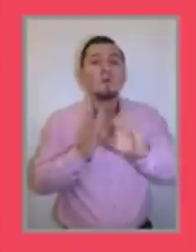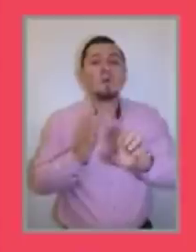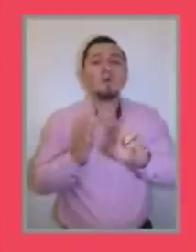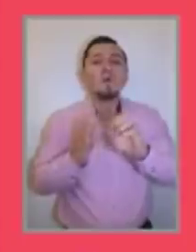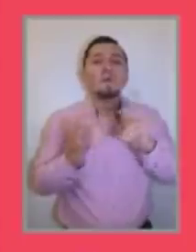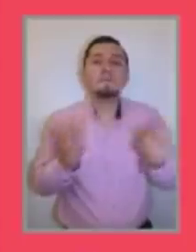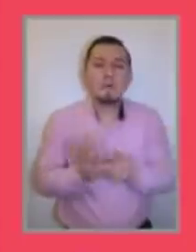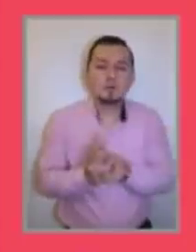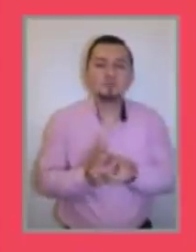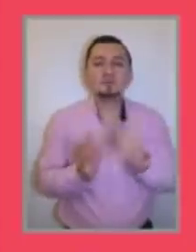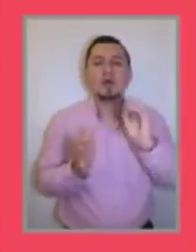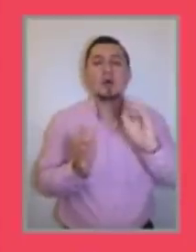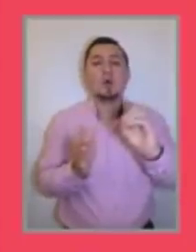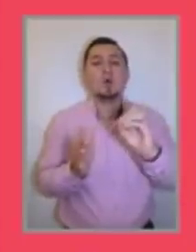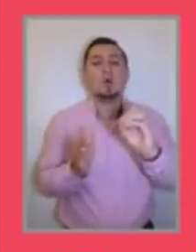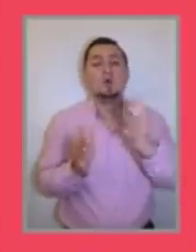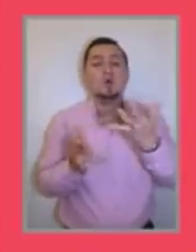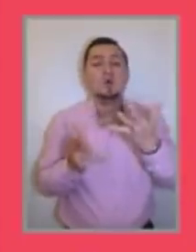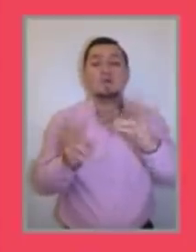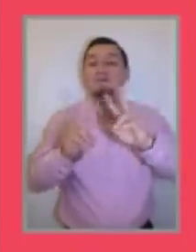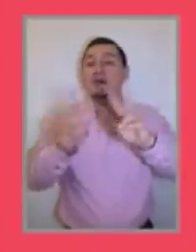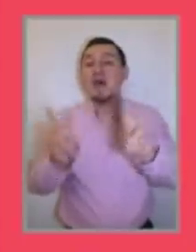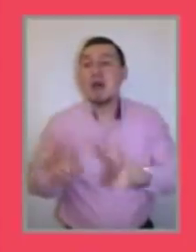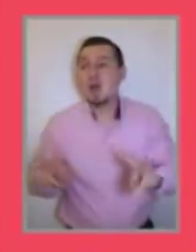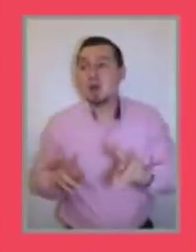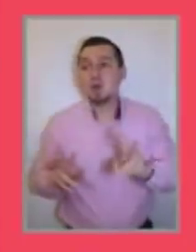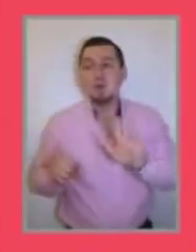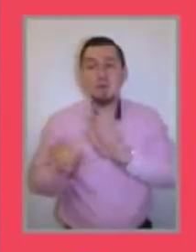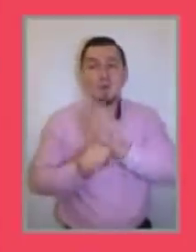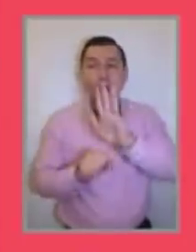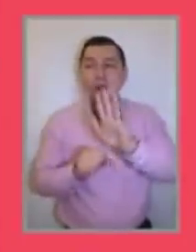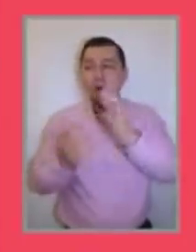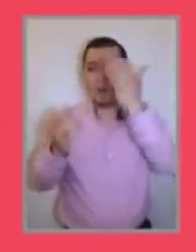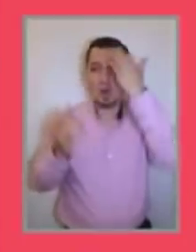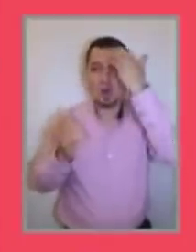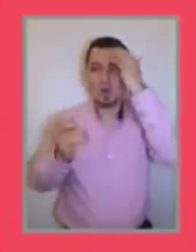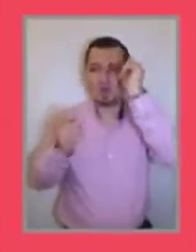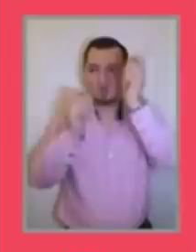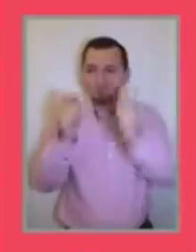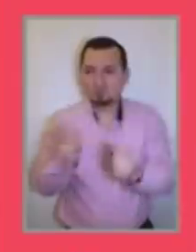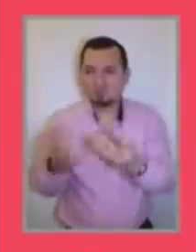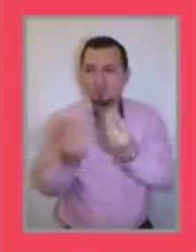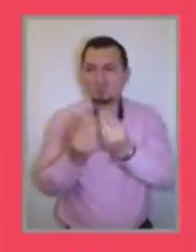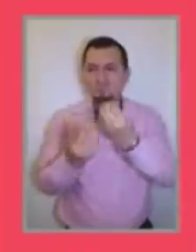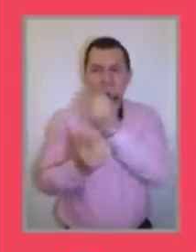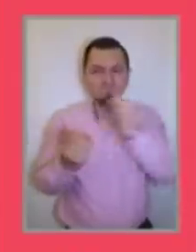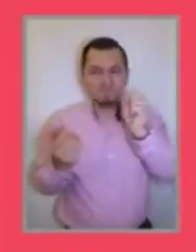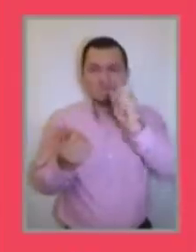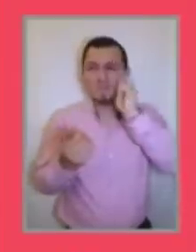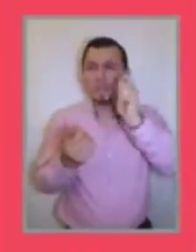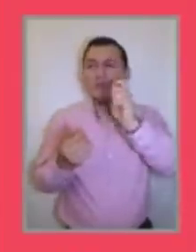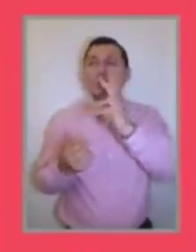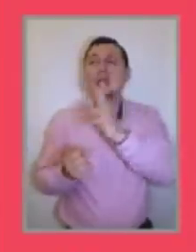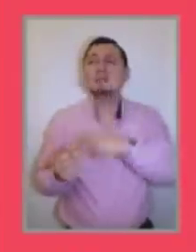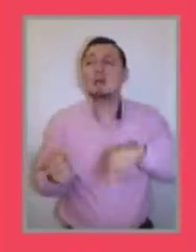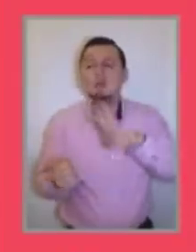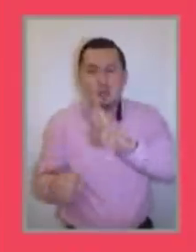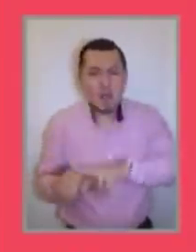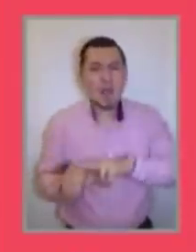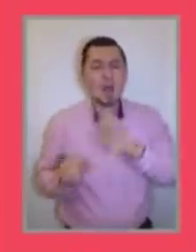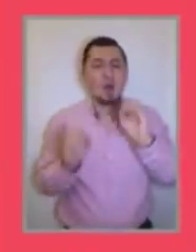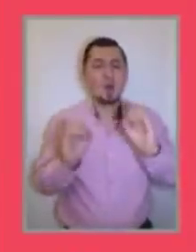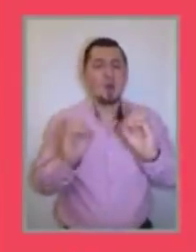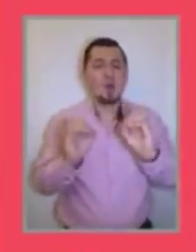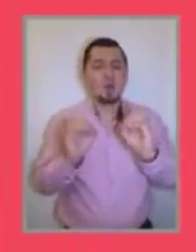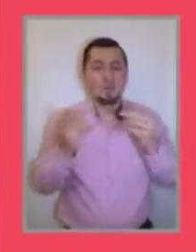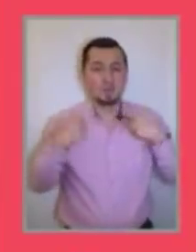del verano, en donde el conocimiento, las capacidades y las habilidades de manera natural se ven afectadas. Se